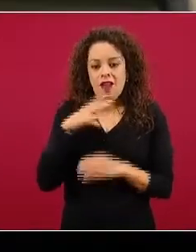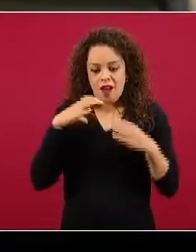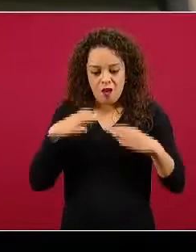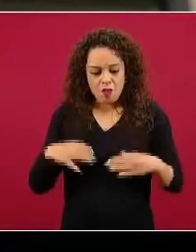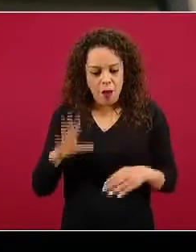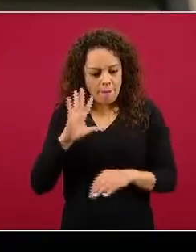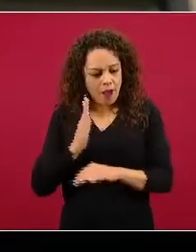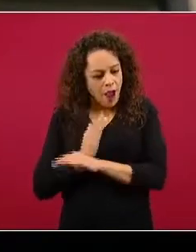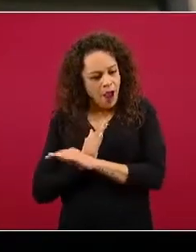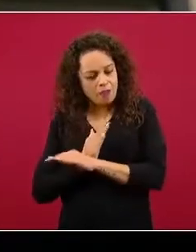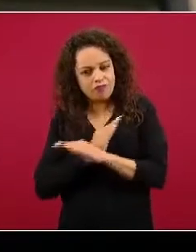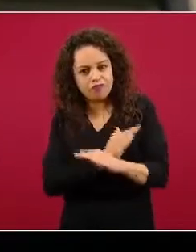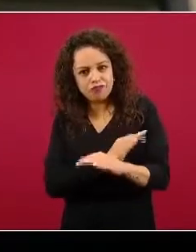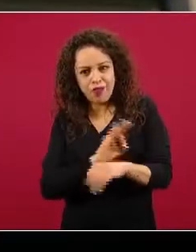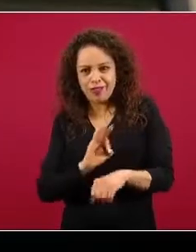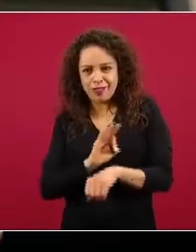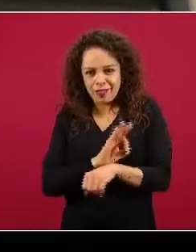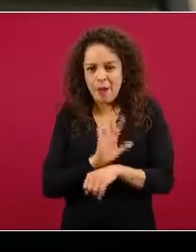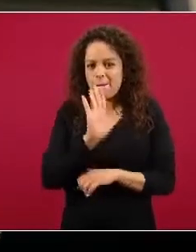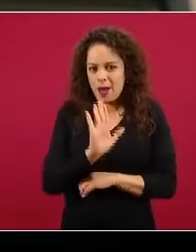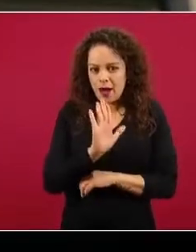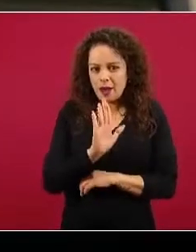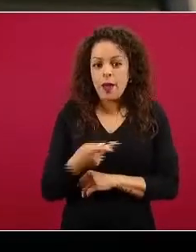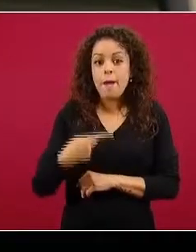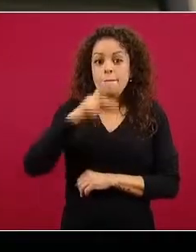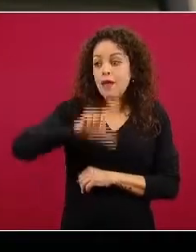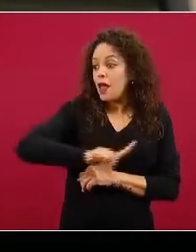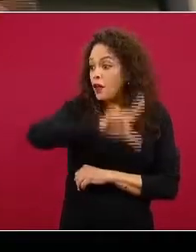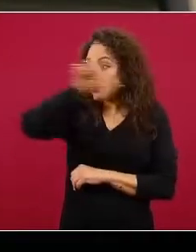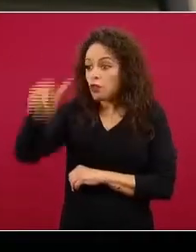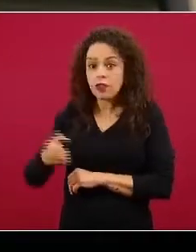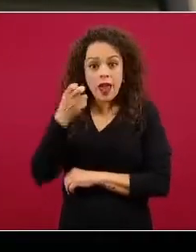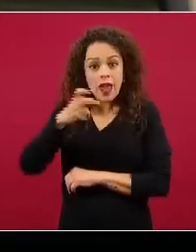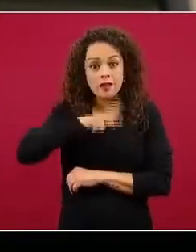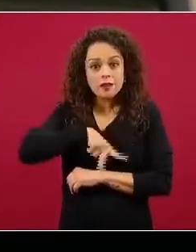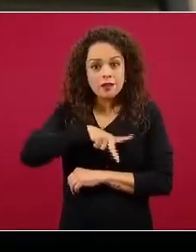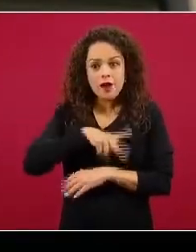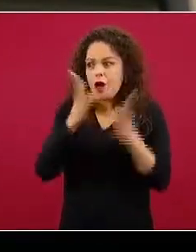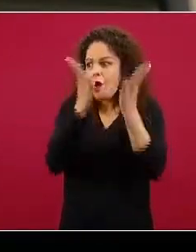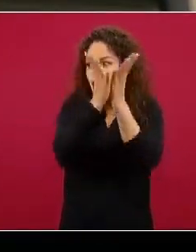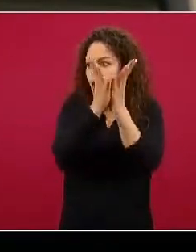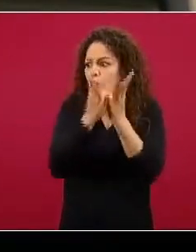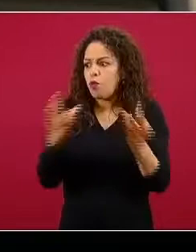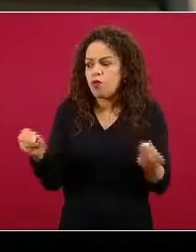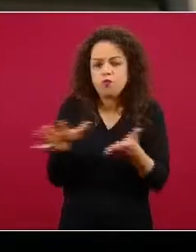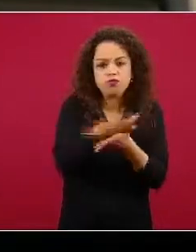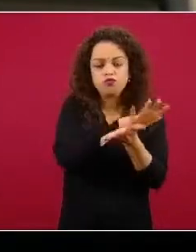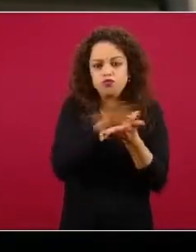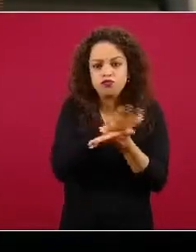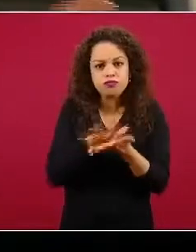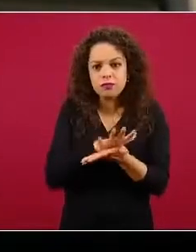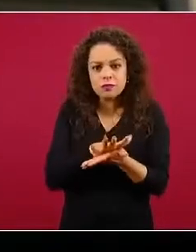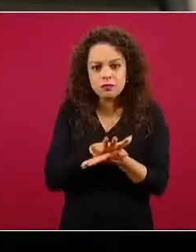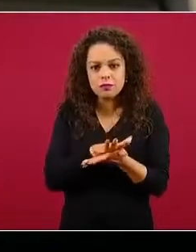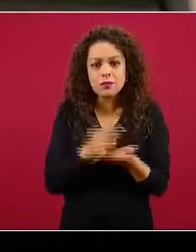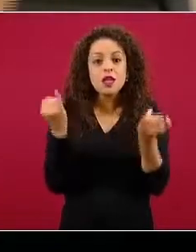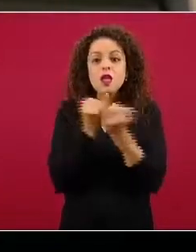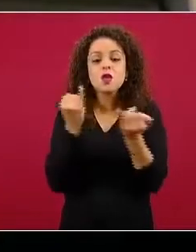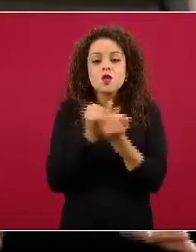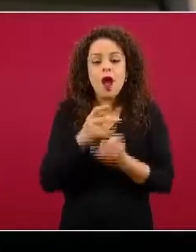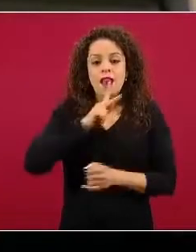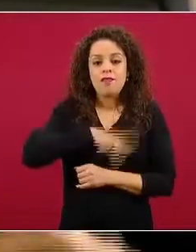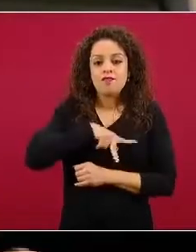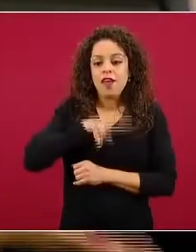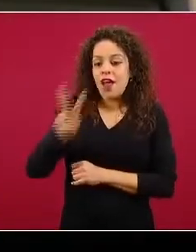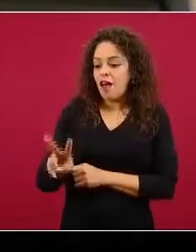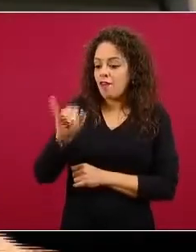pero además porque después ese virus desapareció, como lo que decían aquí sobre el virus de la viruela, ya no existe el virus